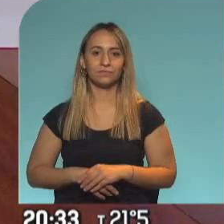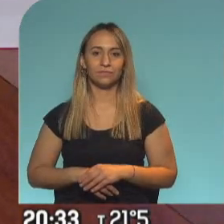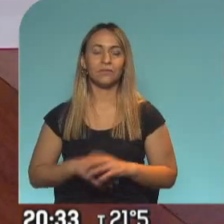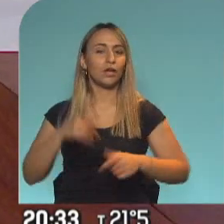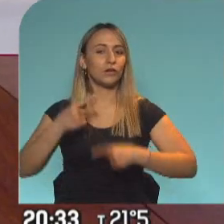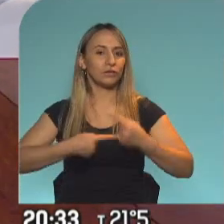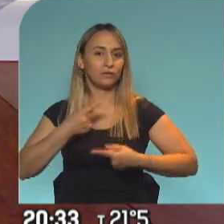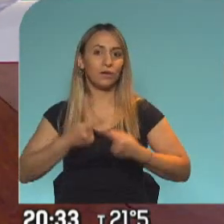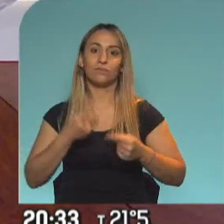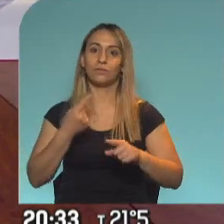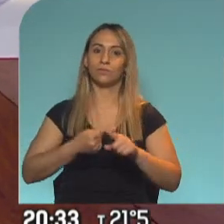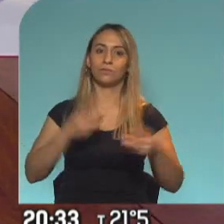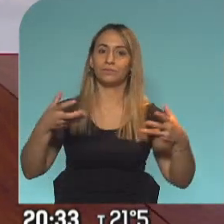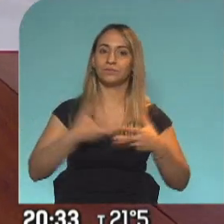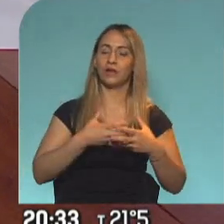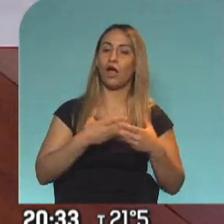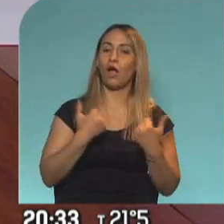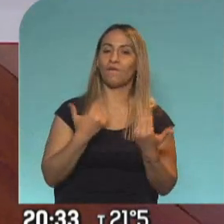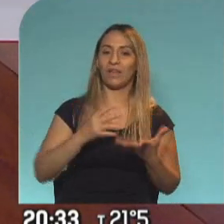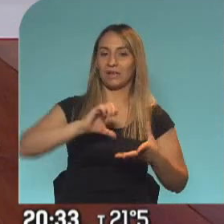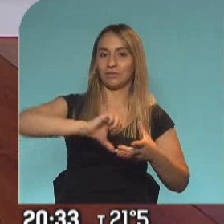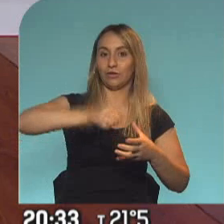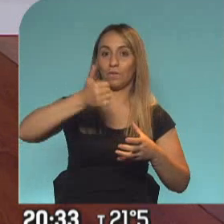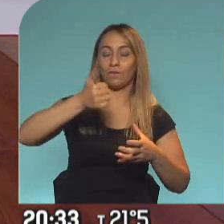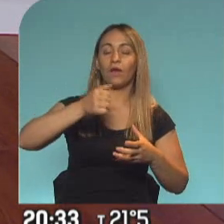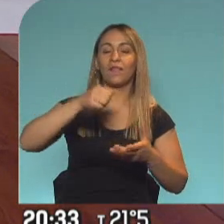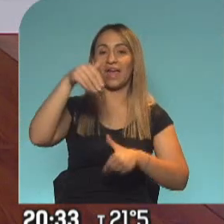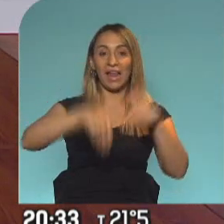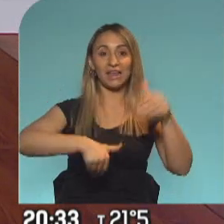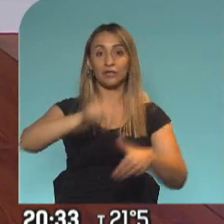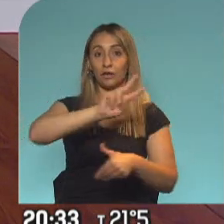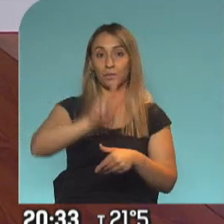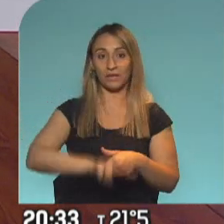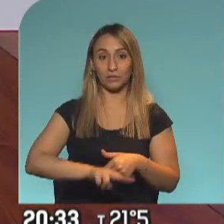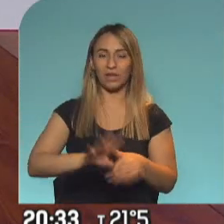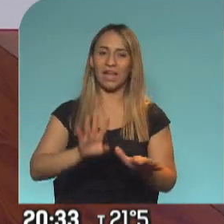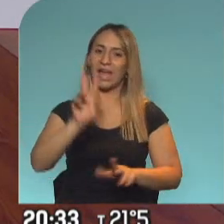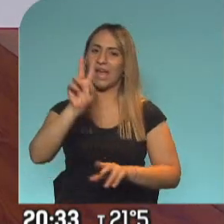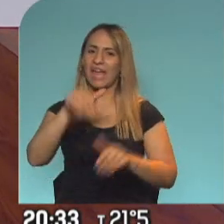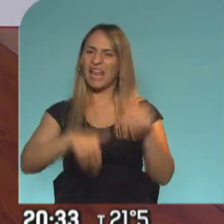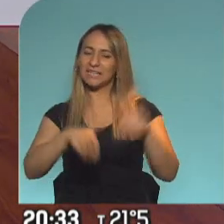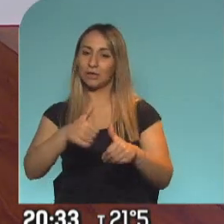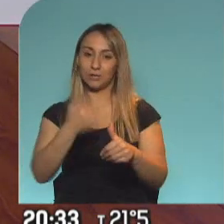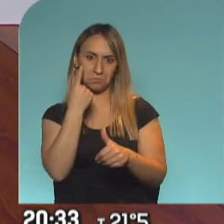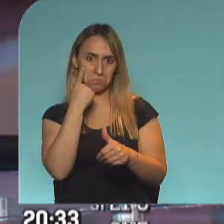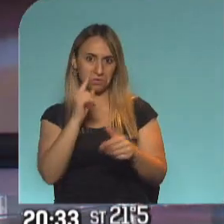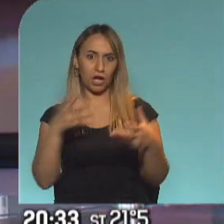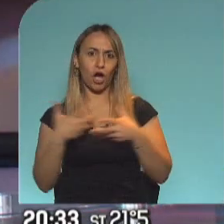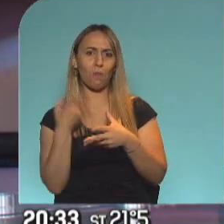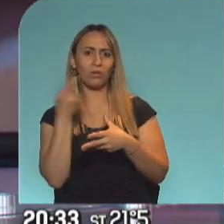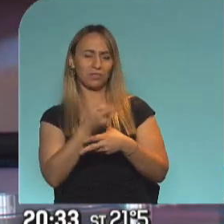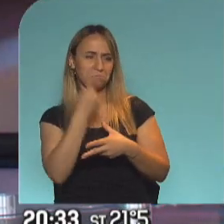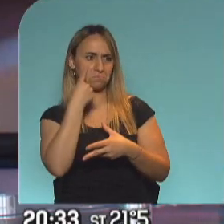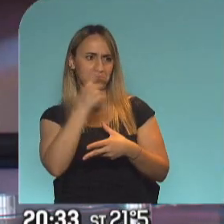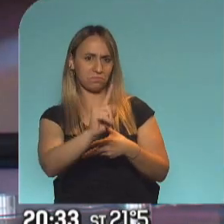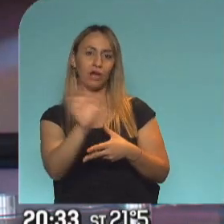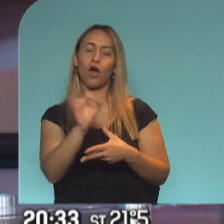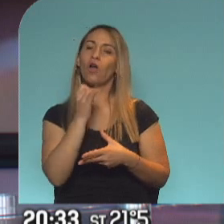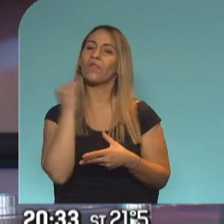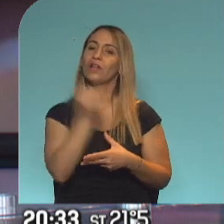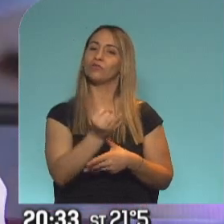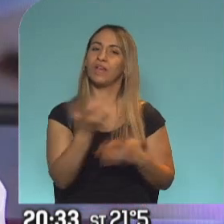Seguimos con el triunfo del oficialismo en las elecciones legislativas en Venezuela. ¿Elecciones desconocidas por la oposición o simplemente denunciadas